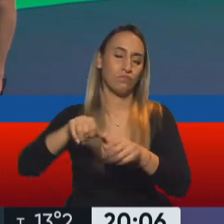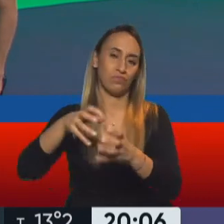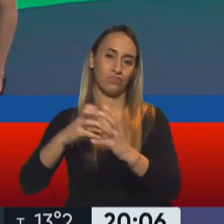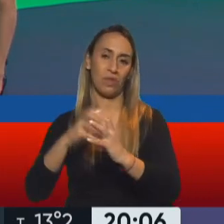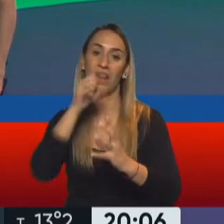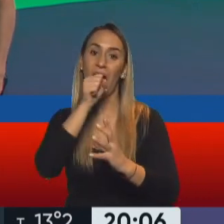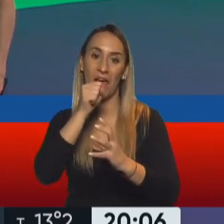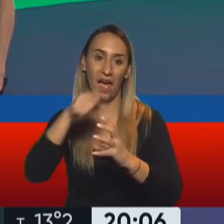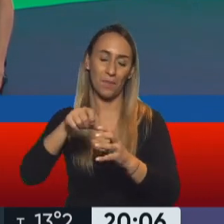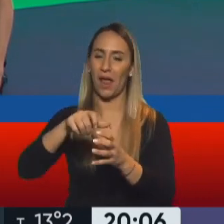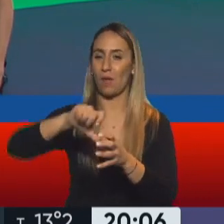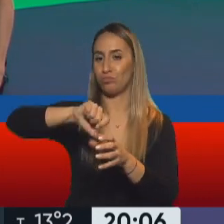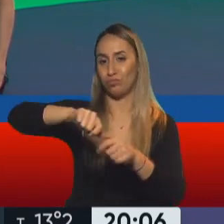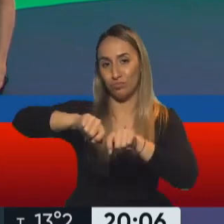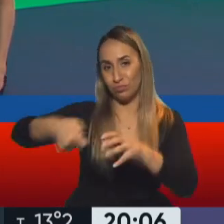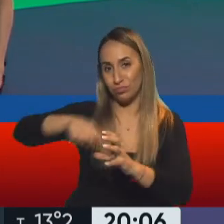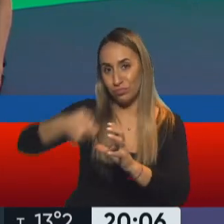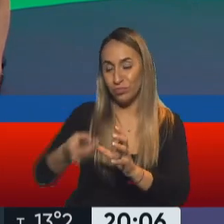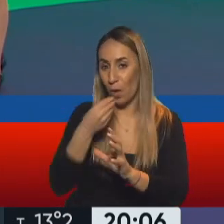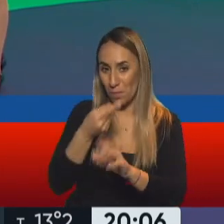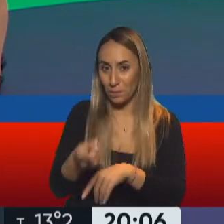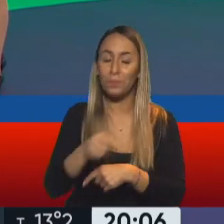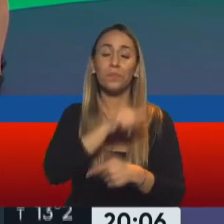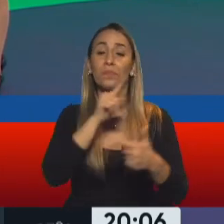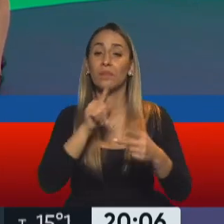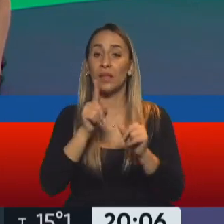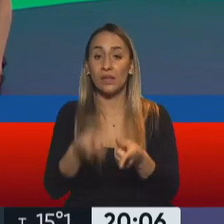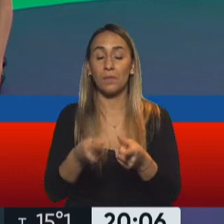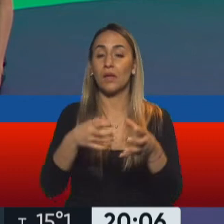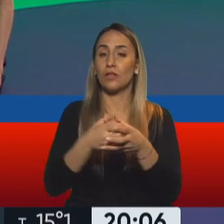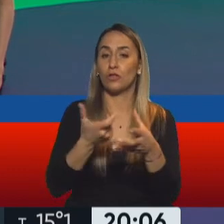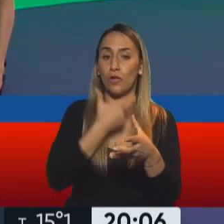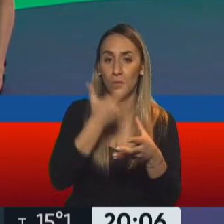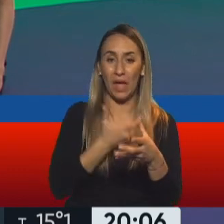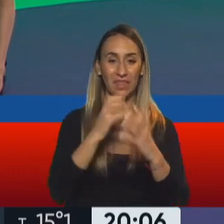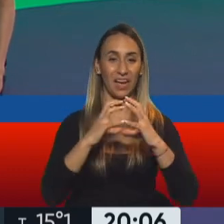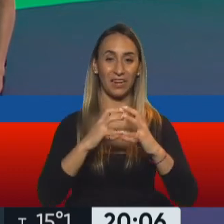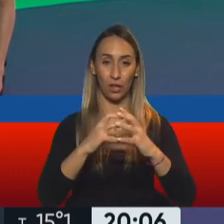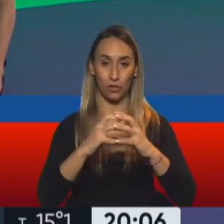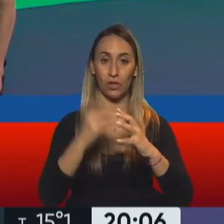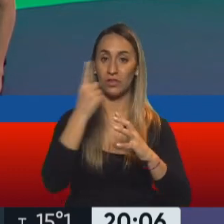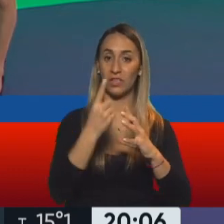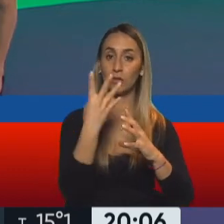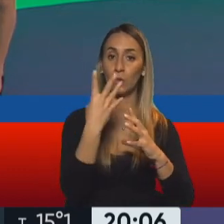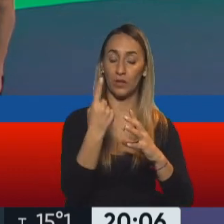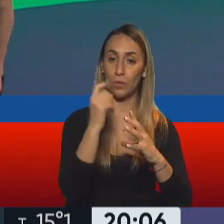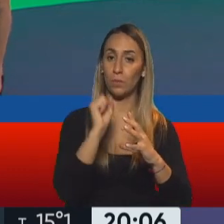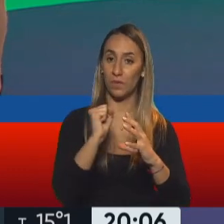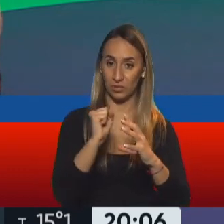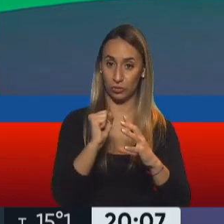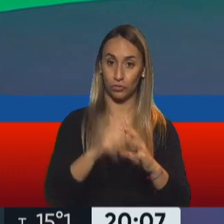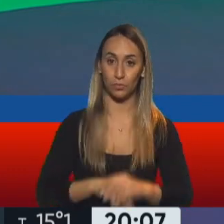parte, y cerramos estos destacados de la semana que tiene que ver con el tomate redondo a 141